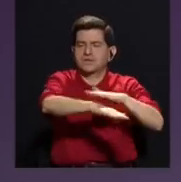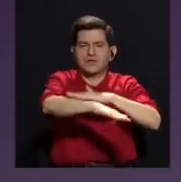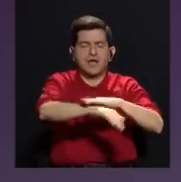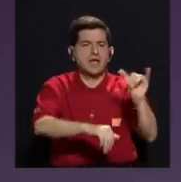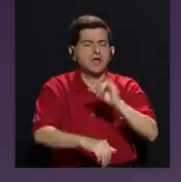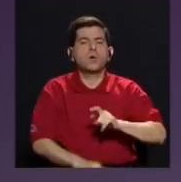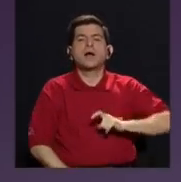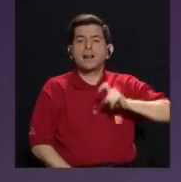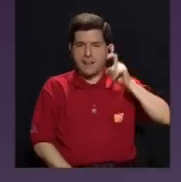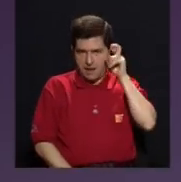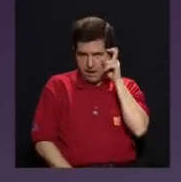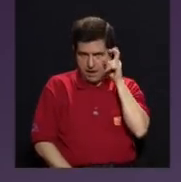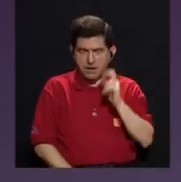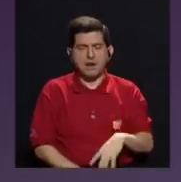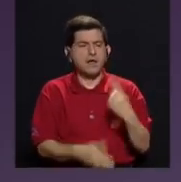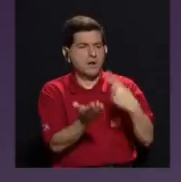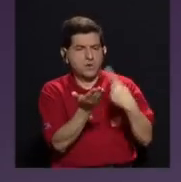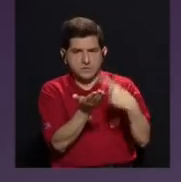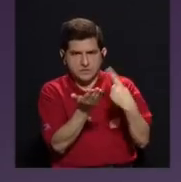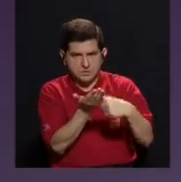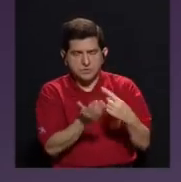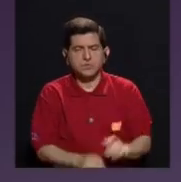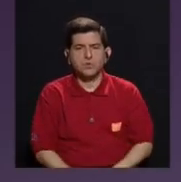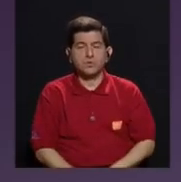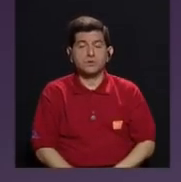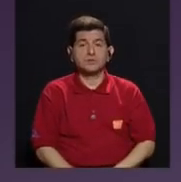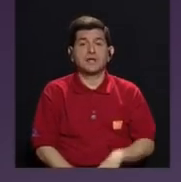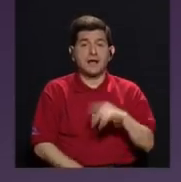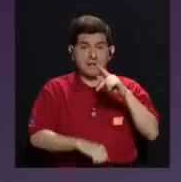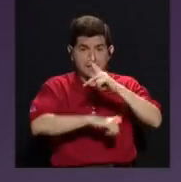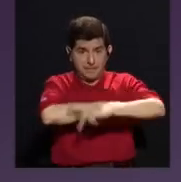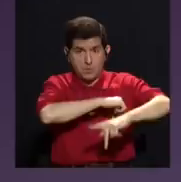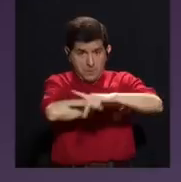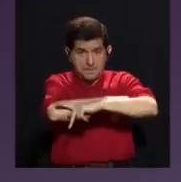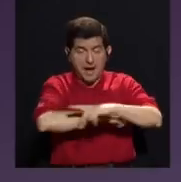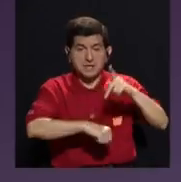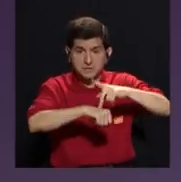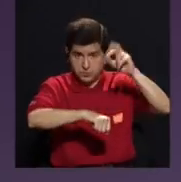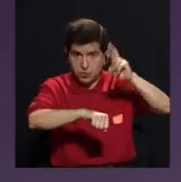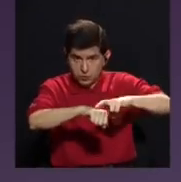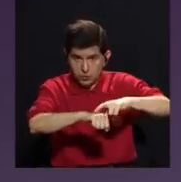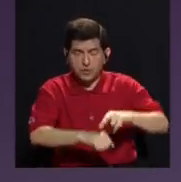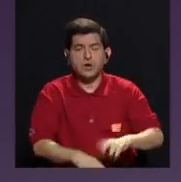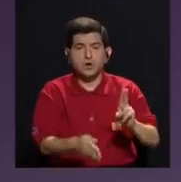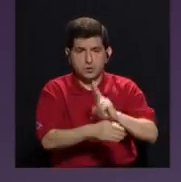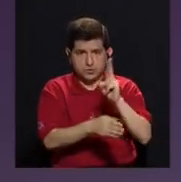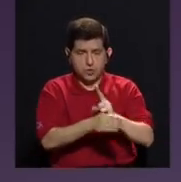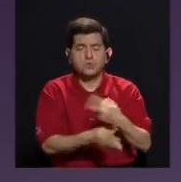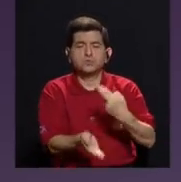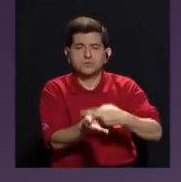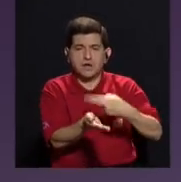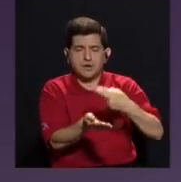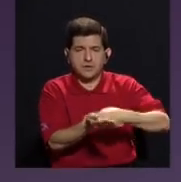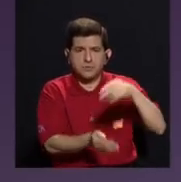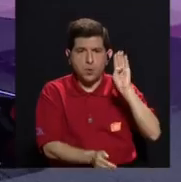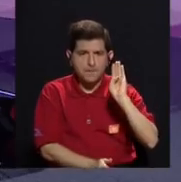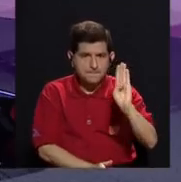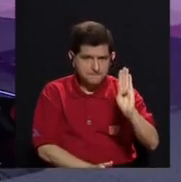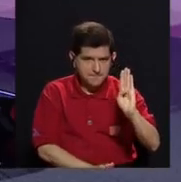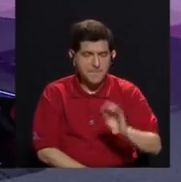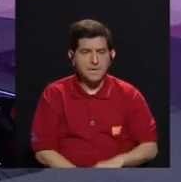tema de género también se discute el tema de la nación puertorriqueña no se utiliza la bomba para